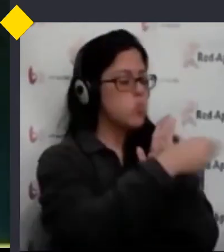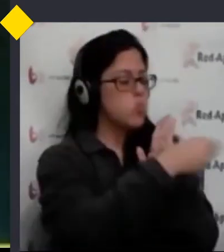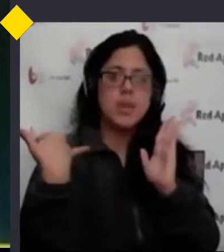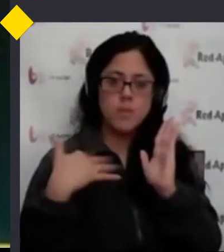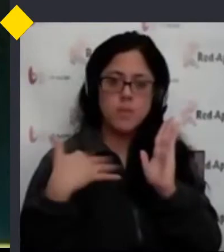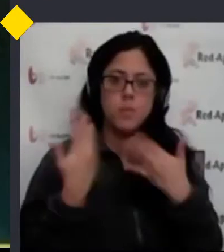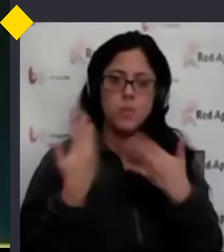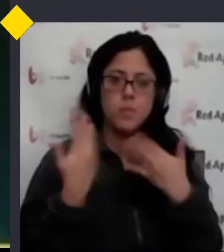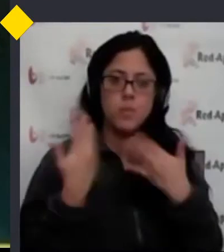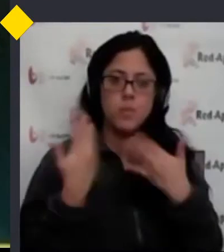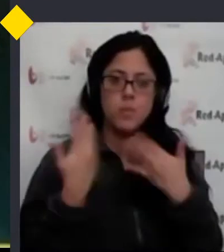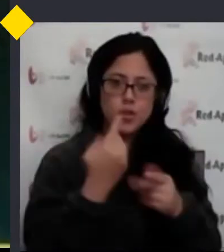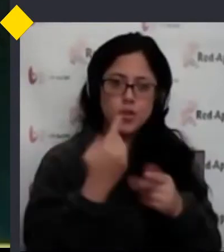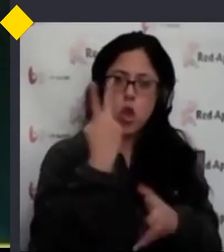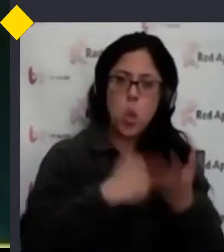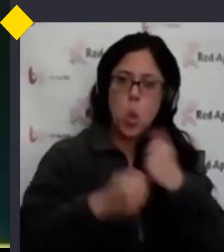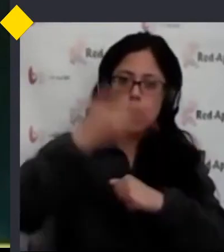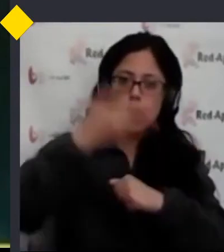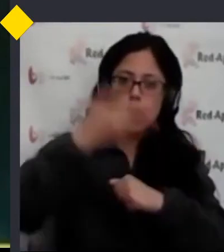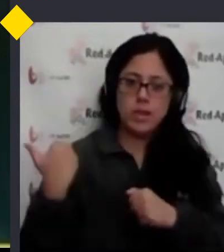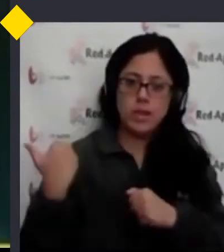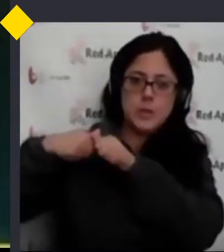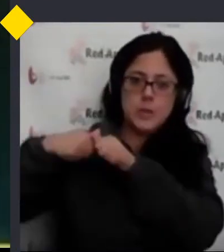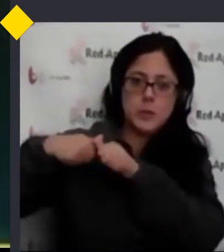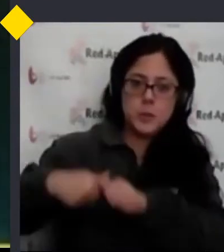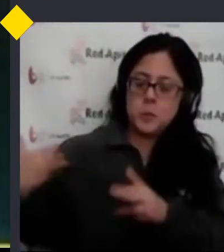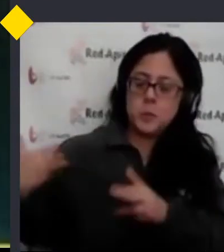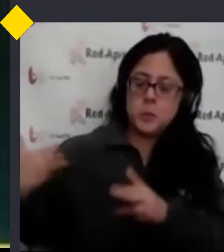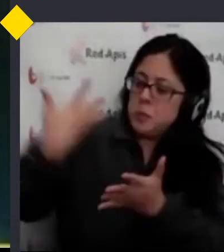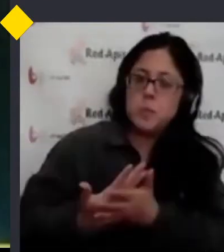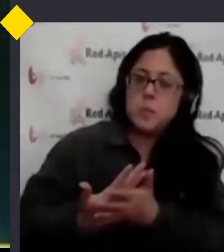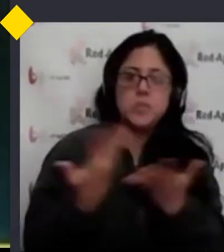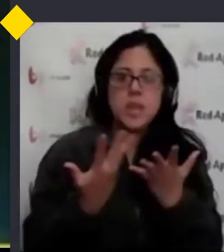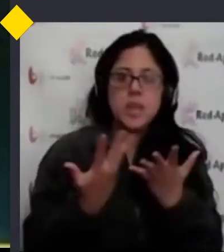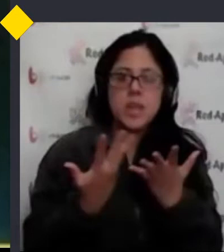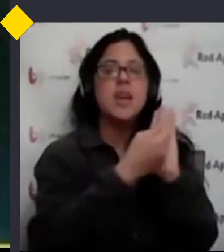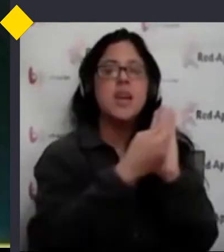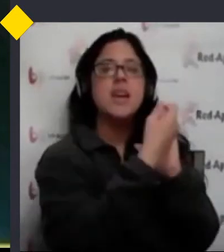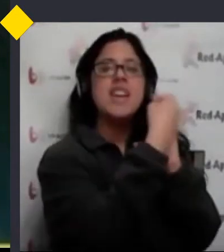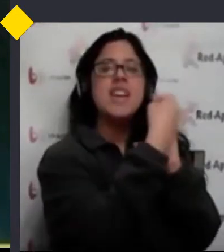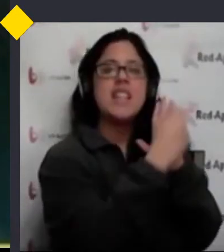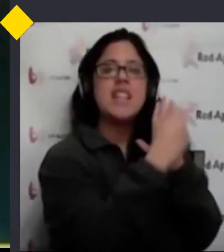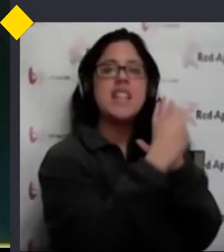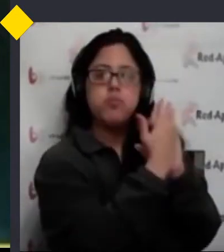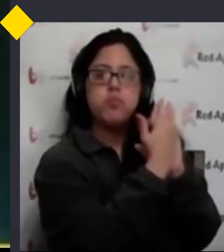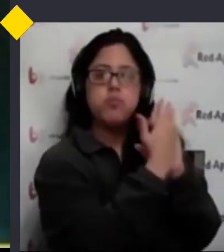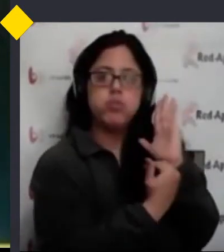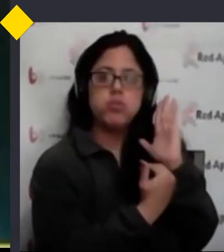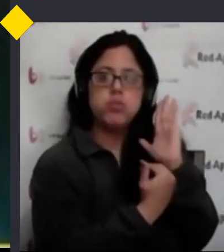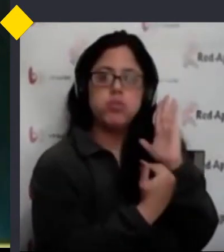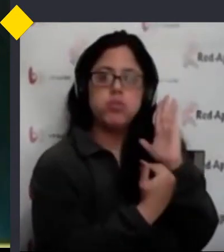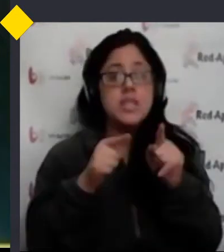hace 2 años que tenemos el índice Equidad CL. Esto viene de Estados Unidos,